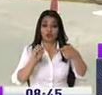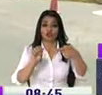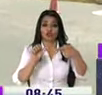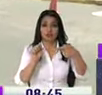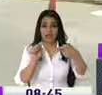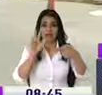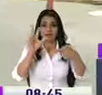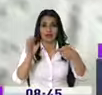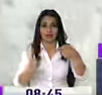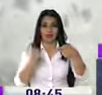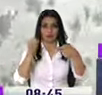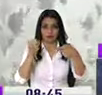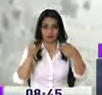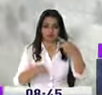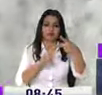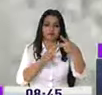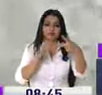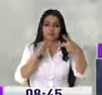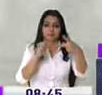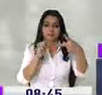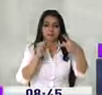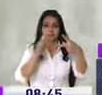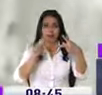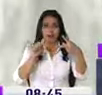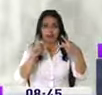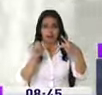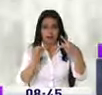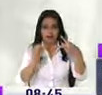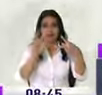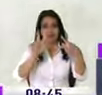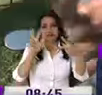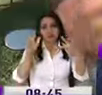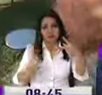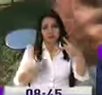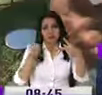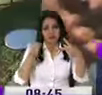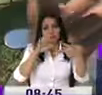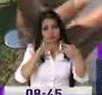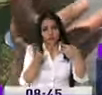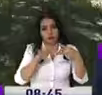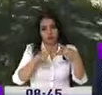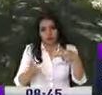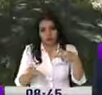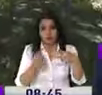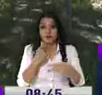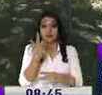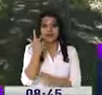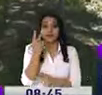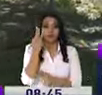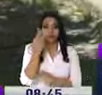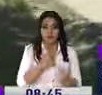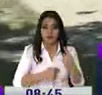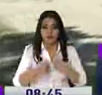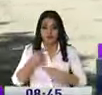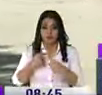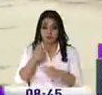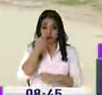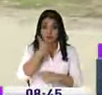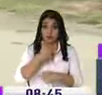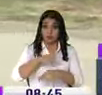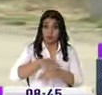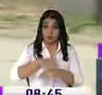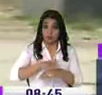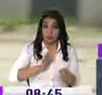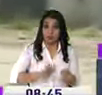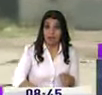años de edad, y María Fanny Tipán Ramírez, de 33. Y heridas también 3, dice. El presunto responsable no detuvo la marcha de la camioneta,